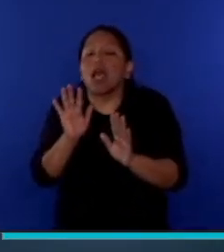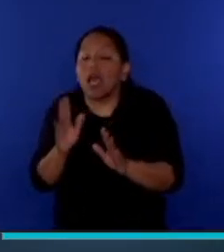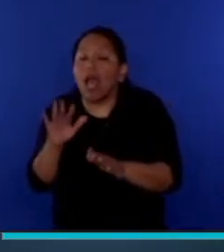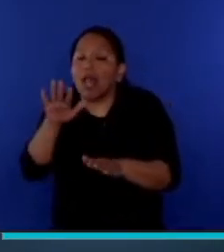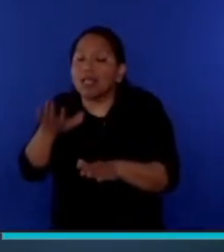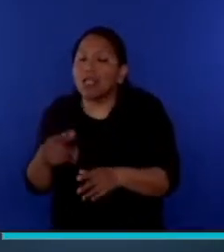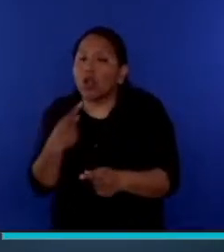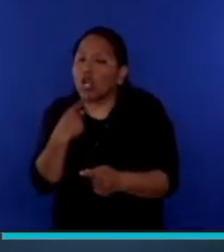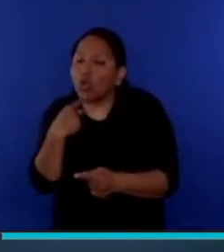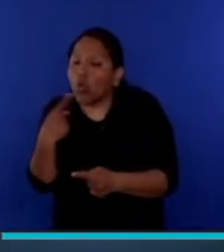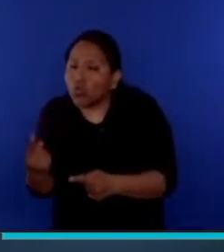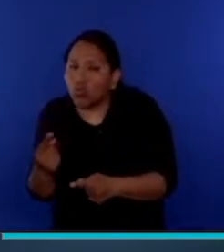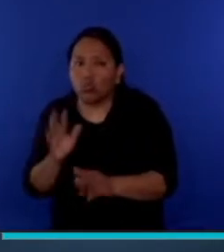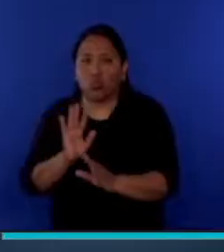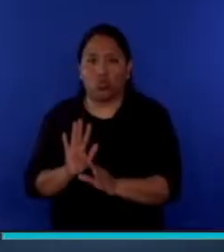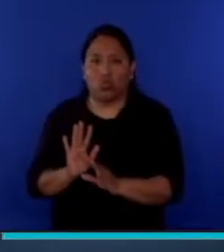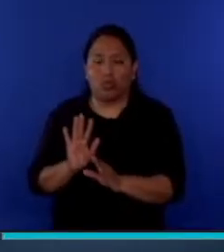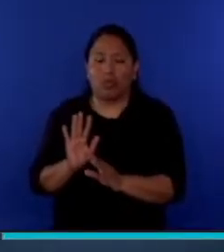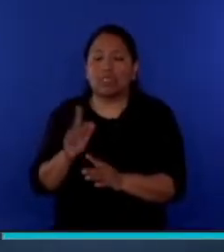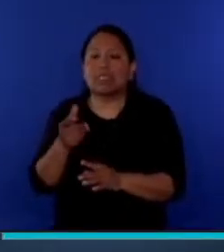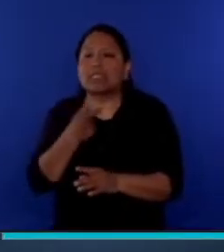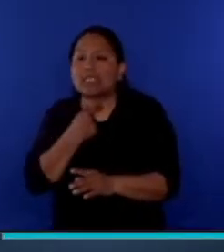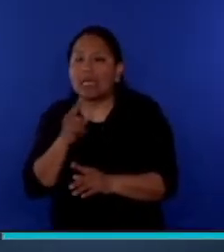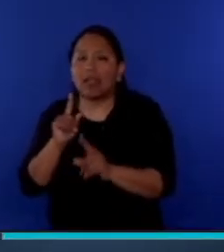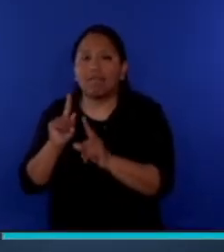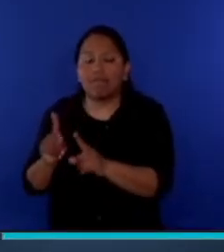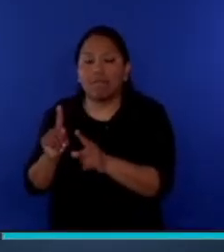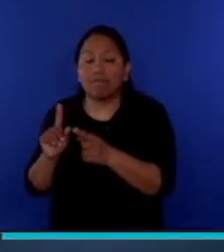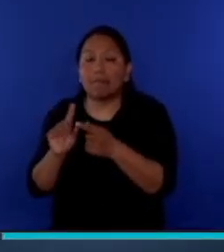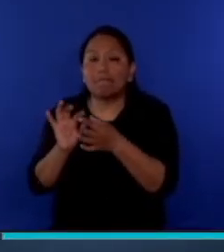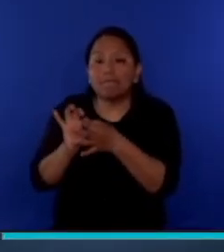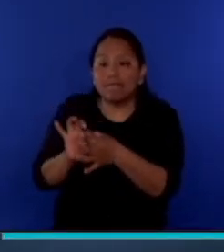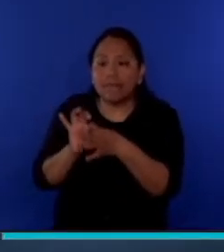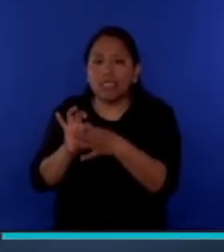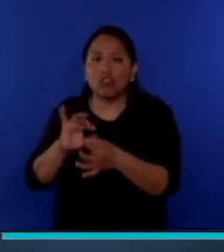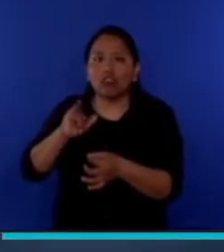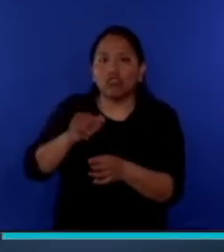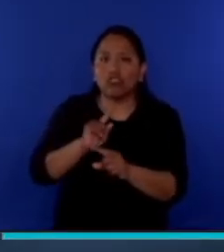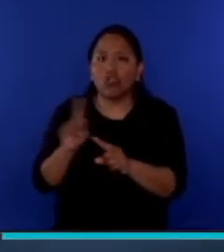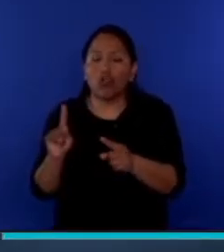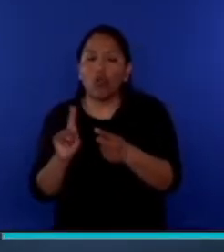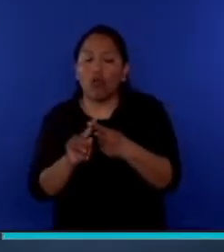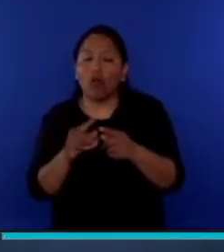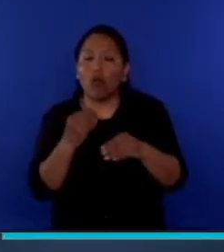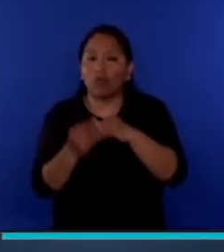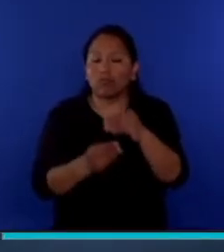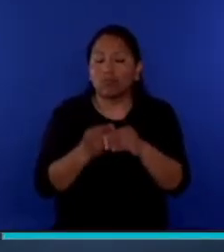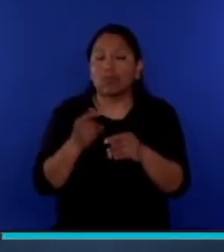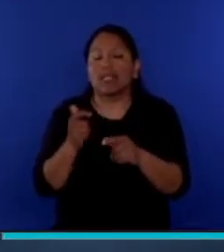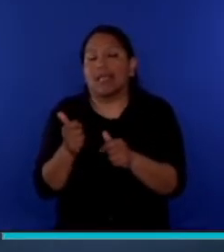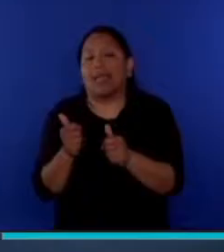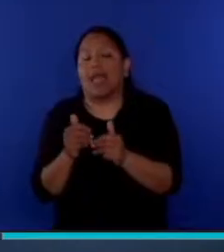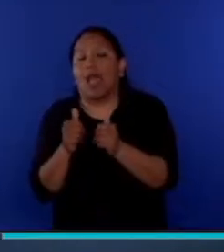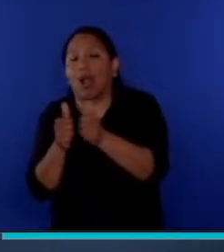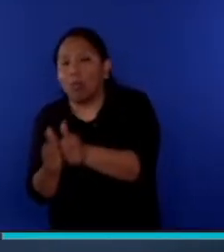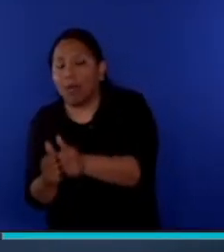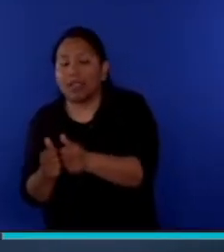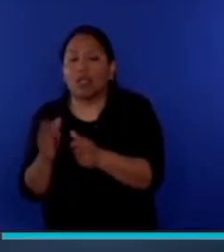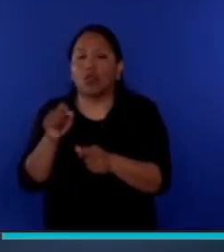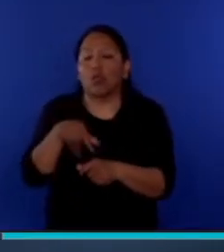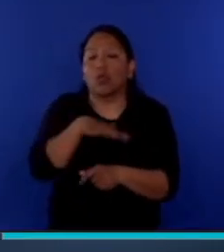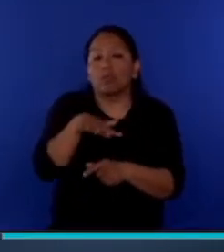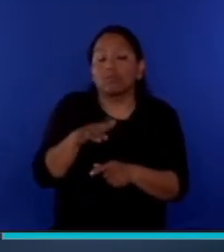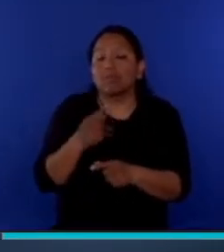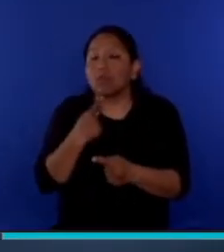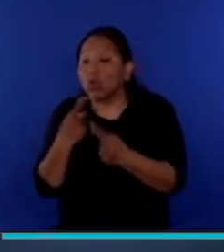ese niño de manera obligatoria si quieren mantener este vínculo con estas familias que han acompañado o estos espacios que acompañaron.